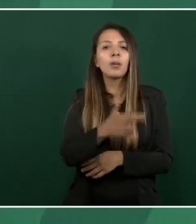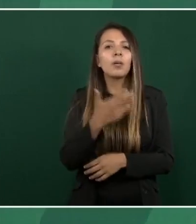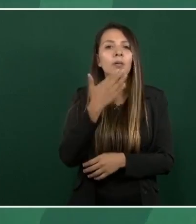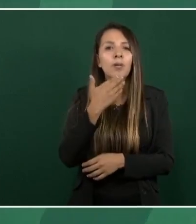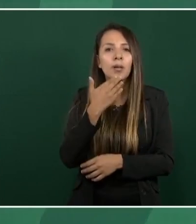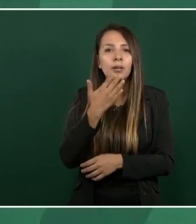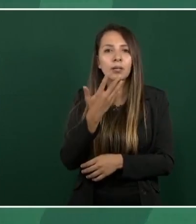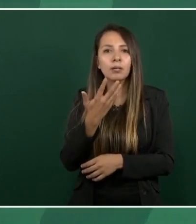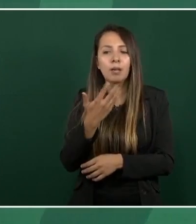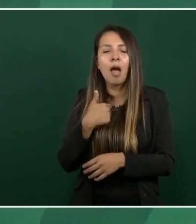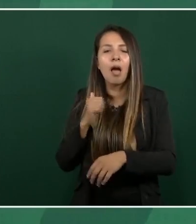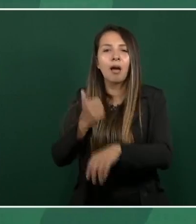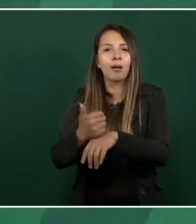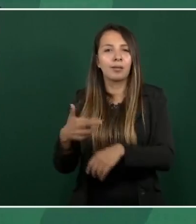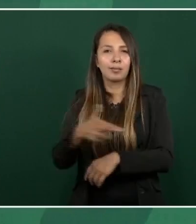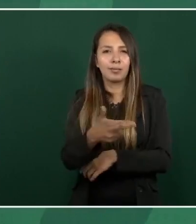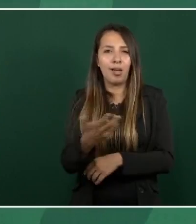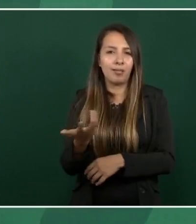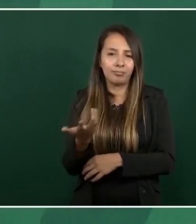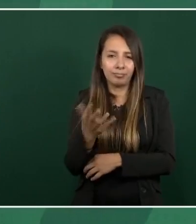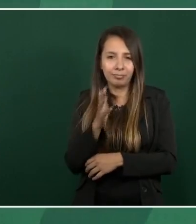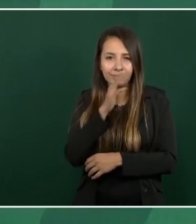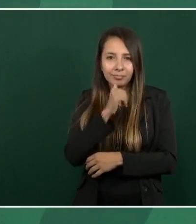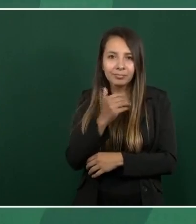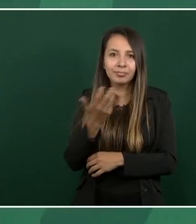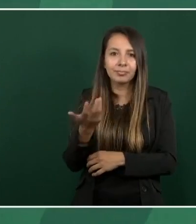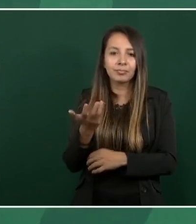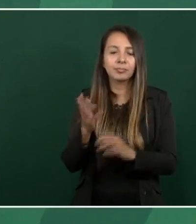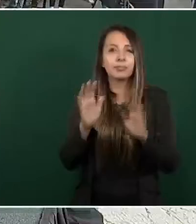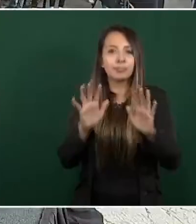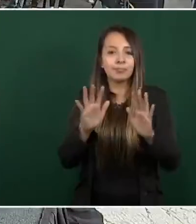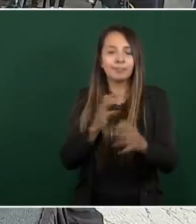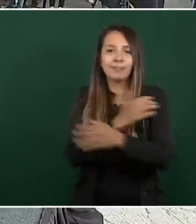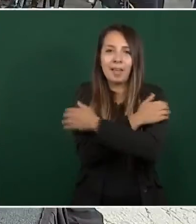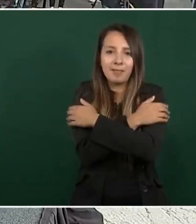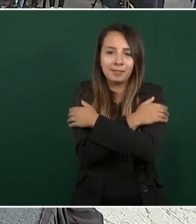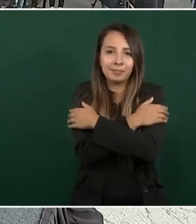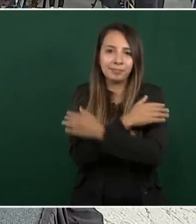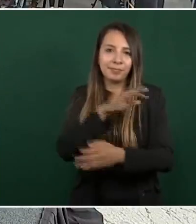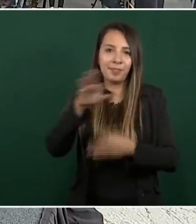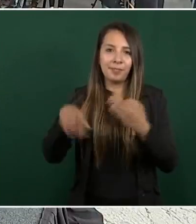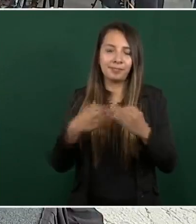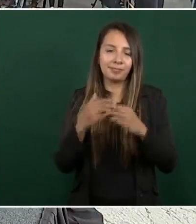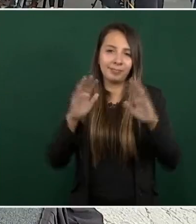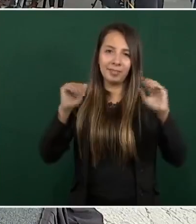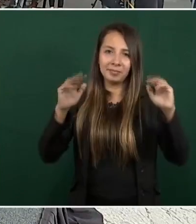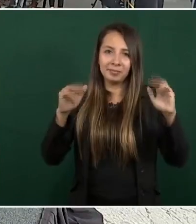no, déjame. Un abrazo, Dios.